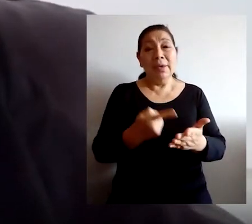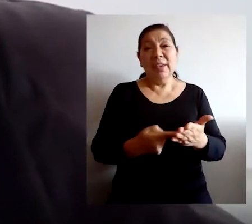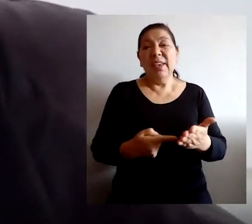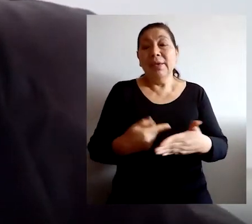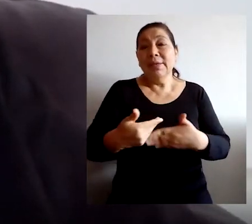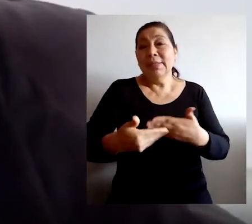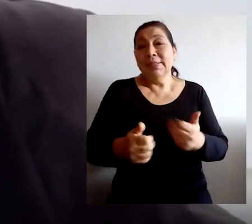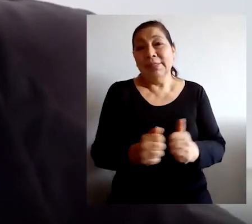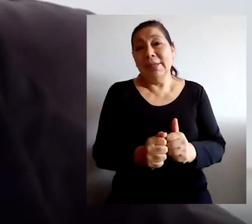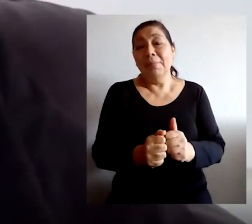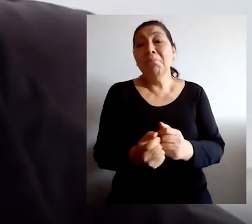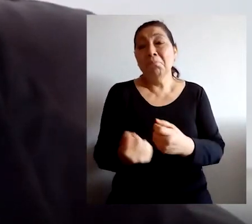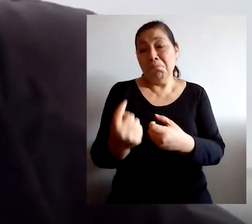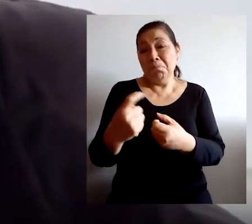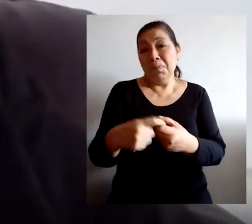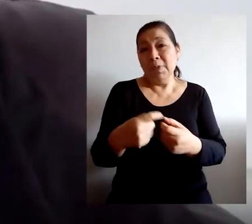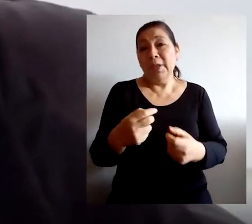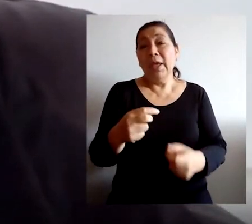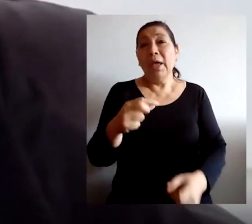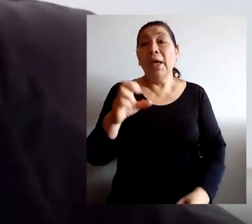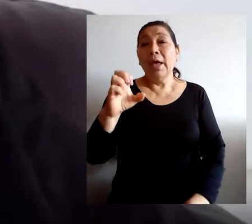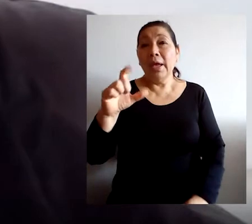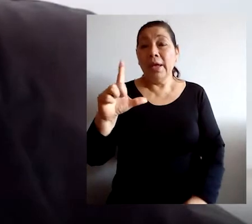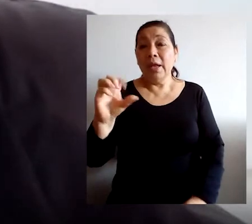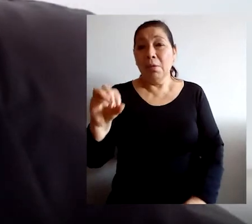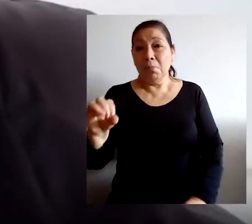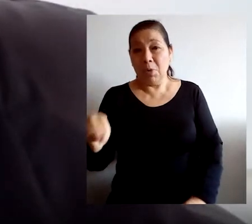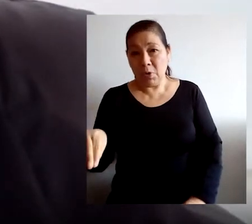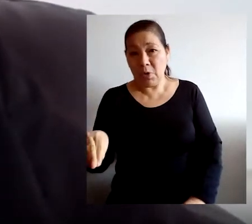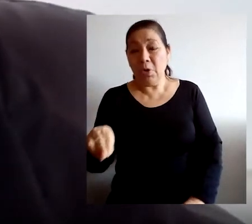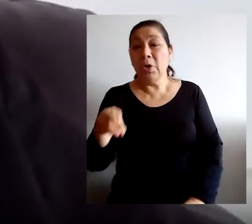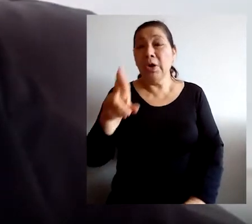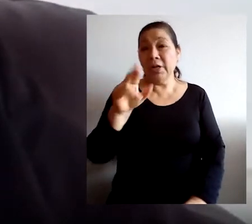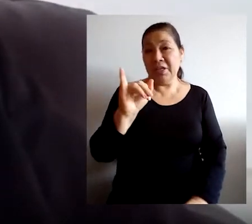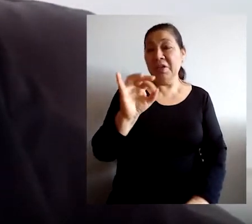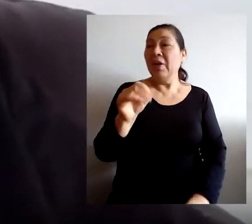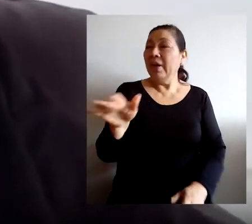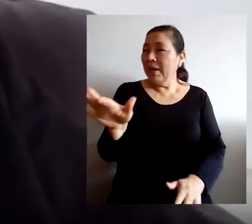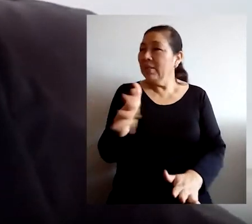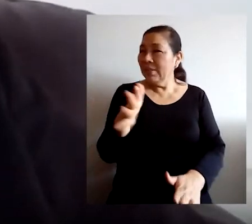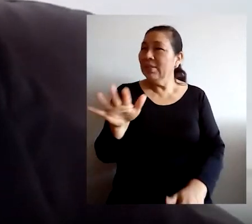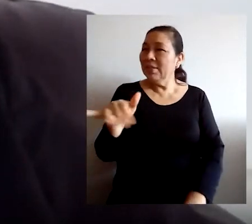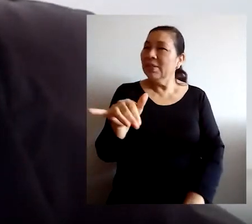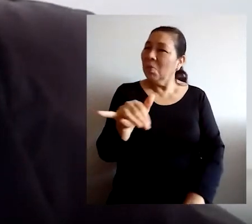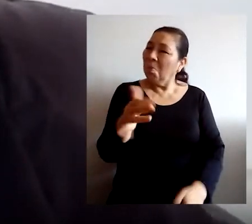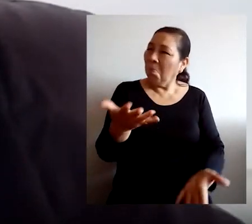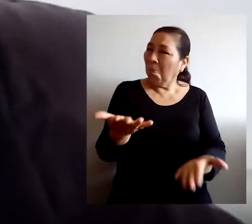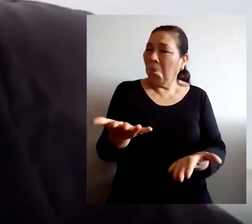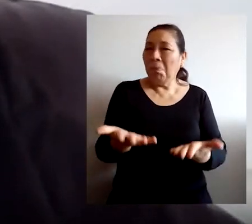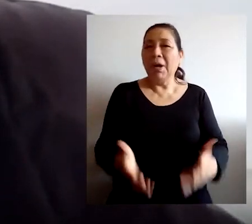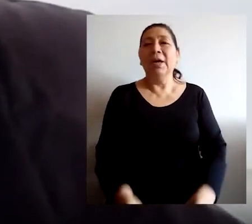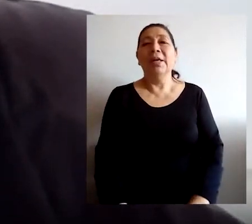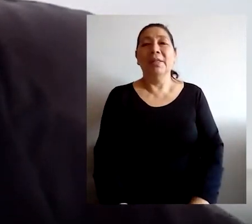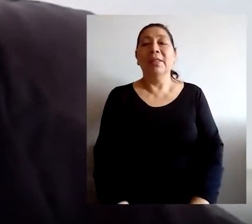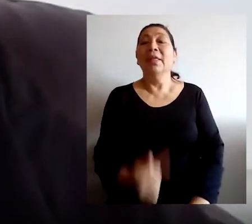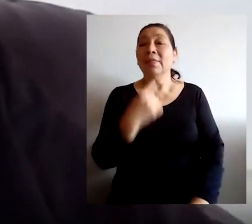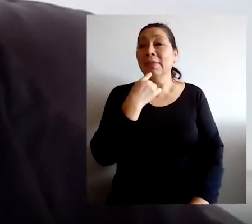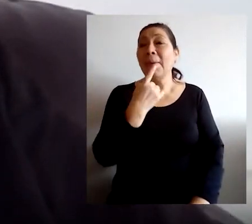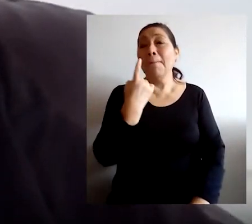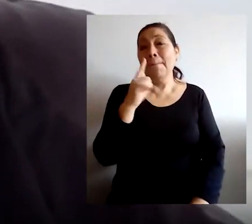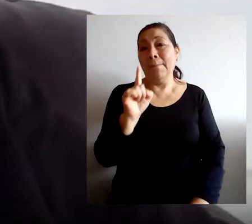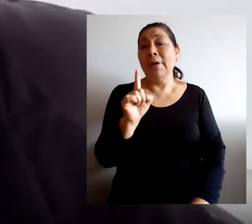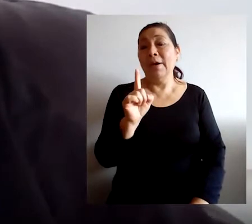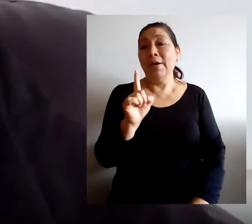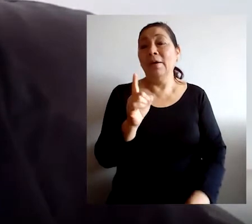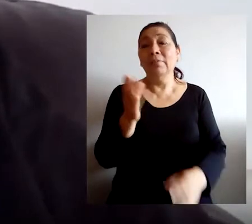ese precedente vinculante de Elgo Ríos lo tiene como referente, ¿no? Entonces, eso es lo que, bueno, nosotros estamos planteando, ¿no?